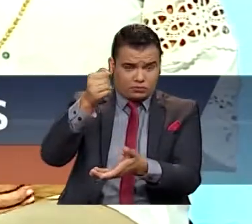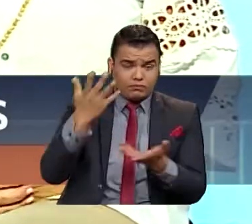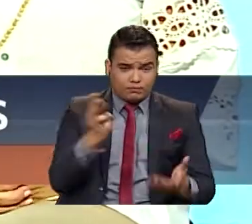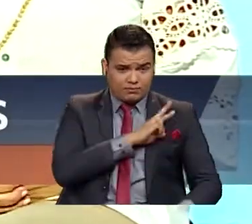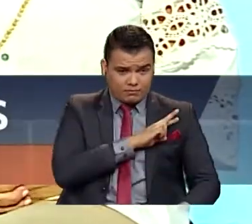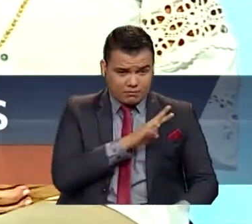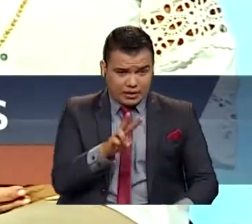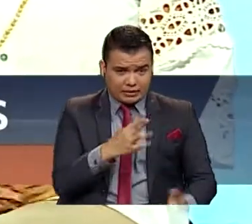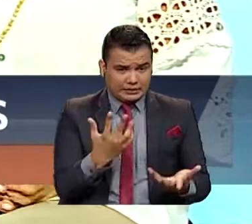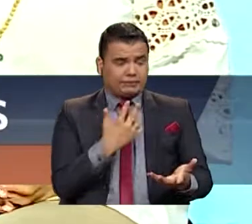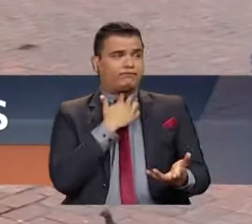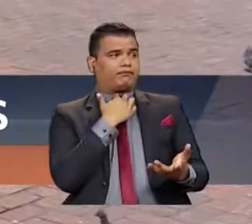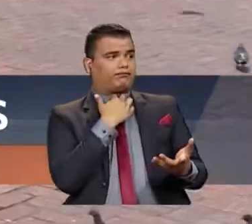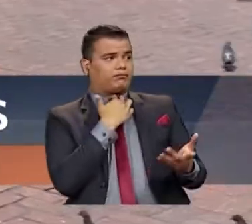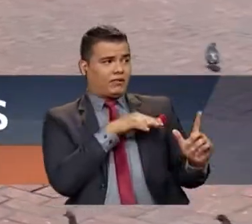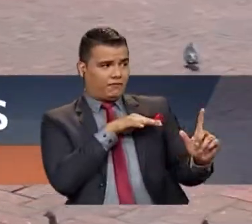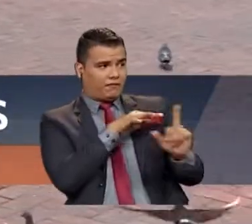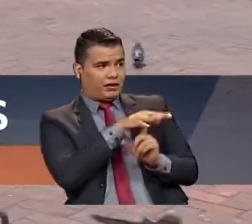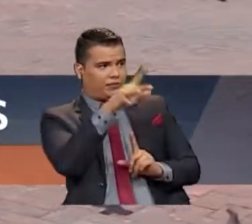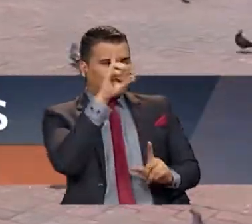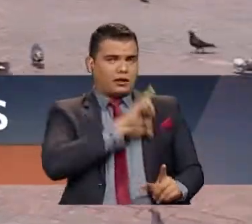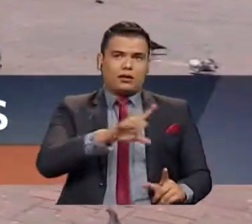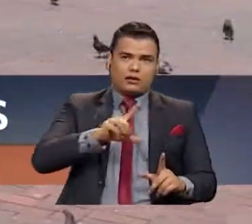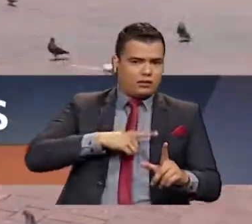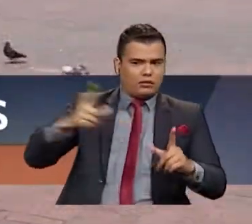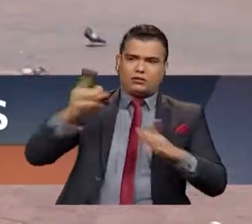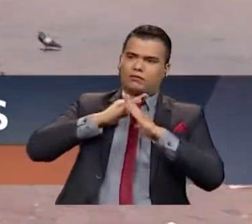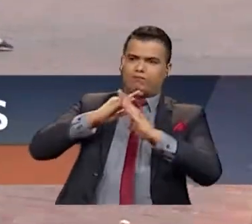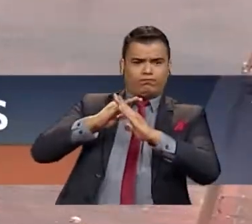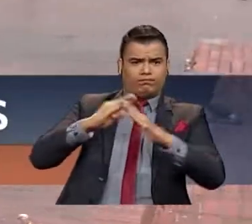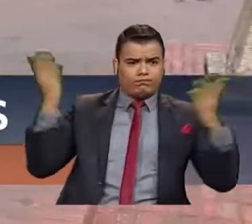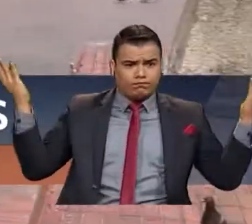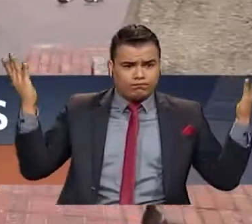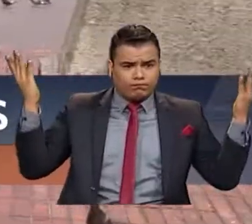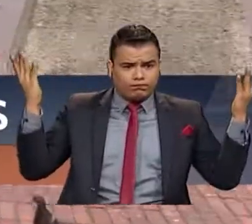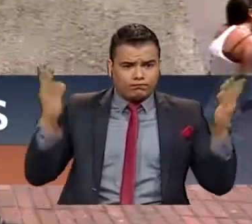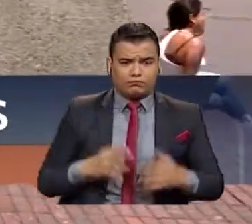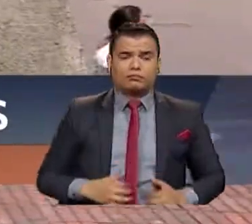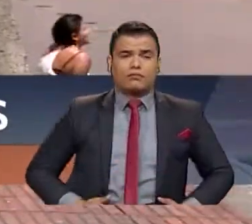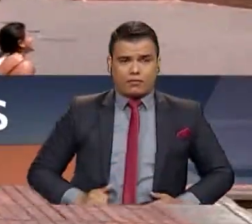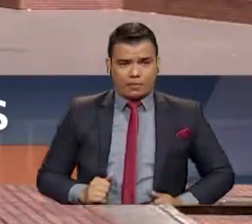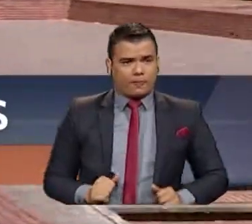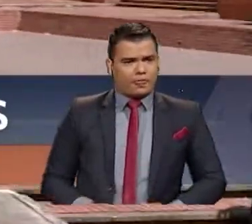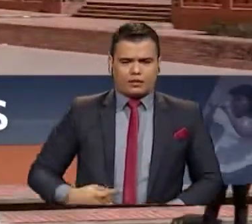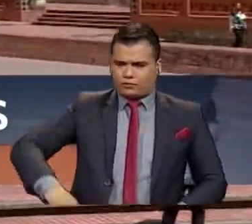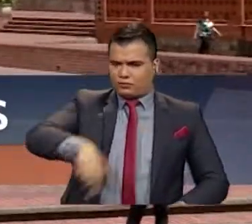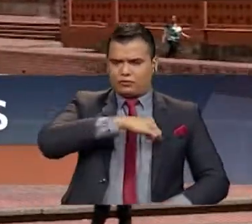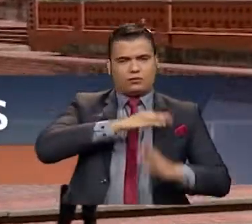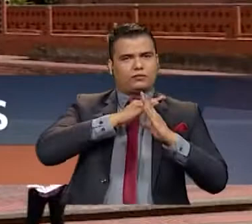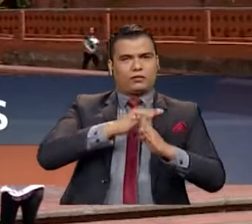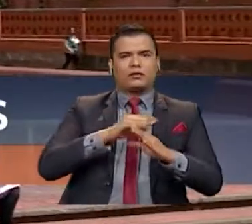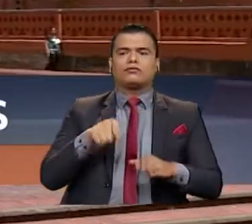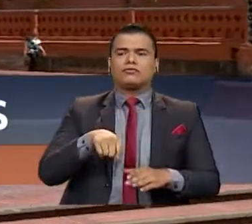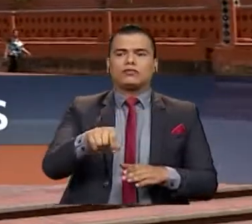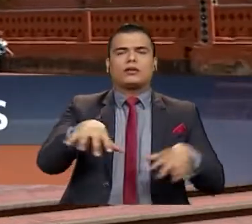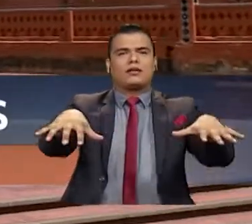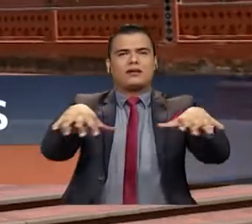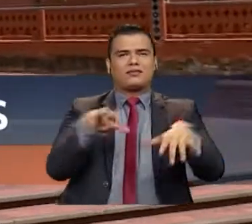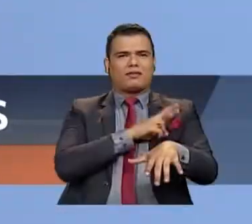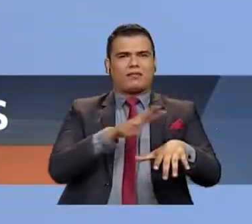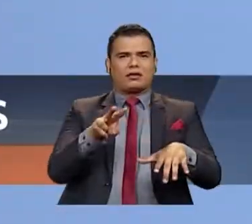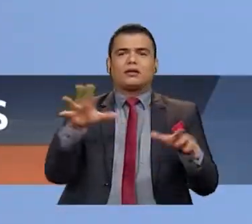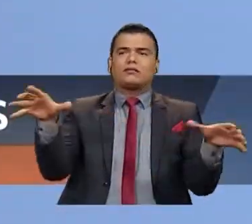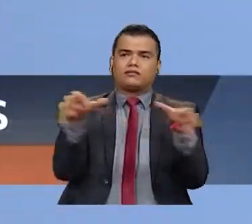Valle del Cauca, como dicen, ha tomado ese liderazgo de evitar que eso suceda. Por supuesto, y vamos a rechazar, y el lunes hay bancada parlamentaria y el